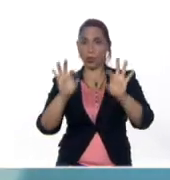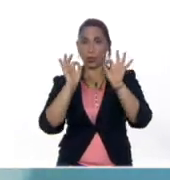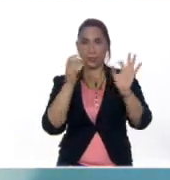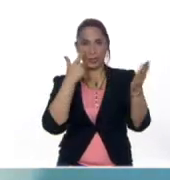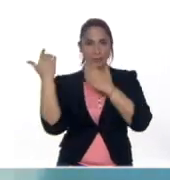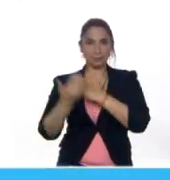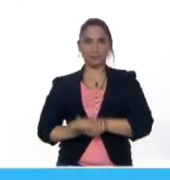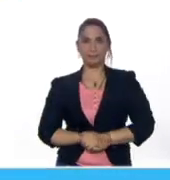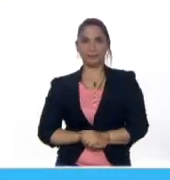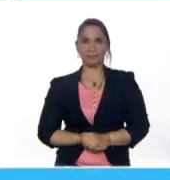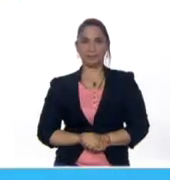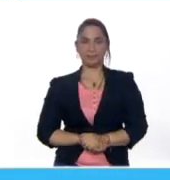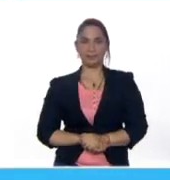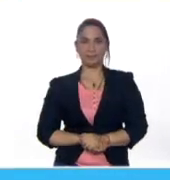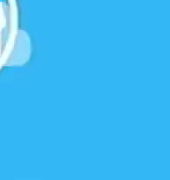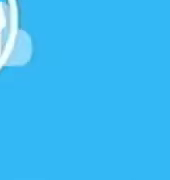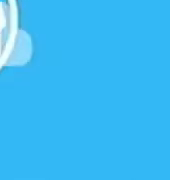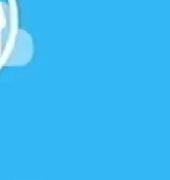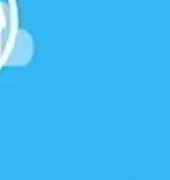especial.